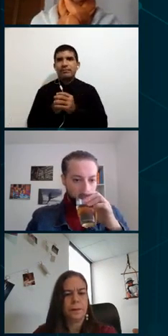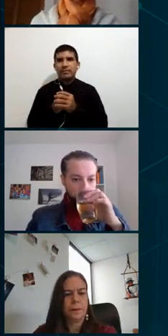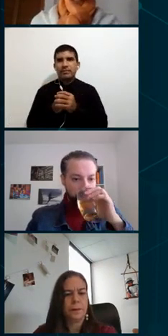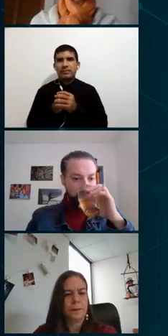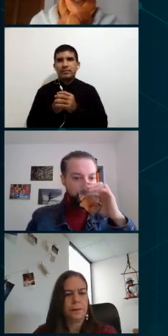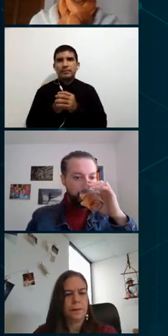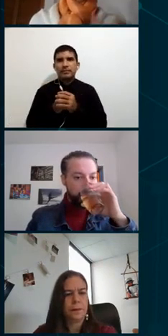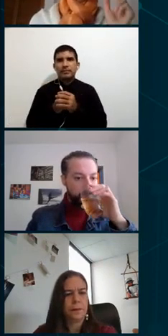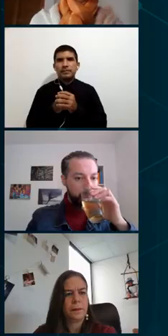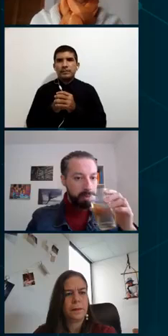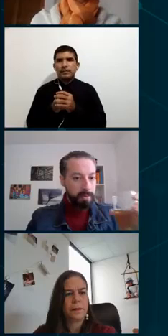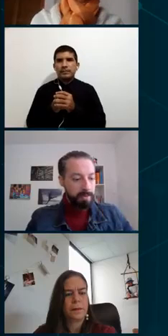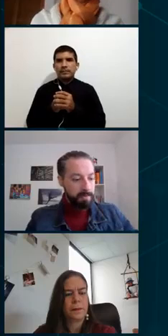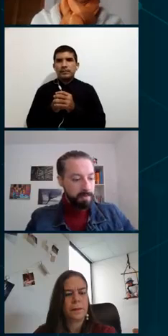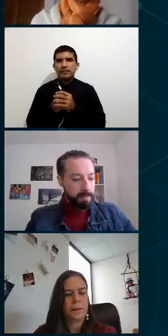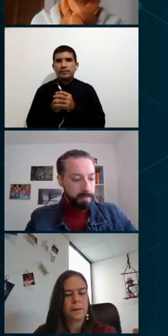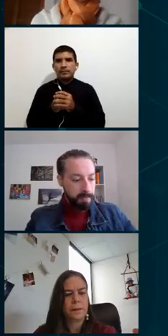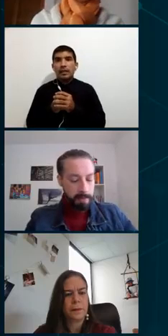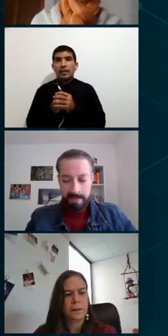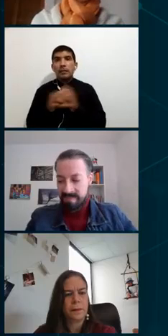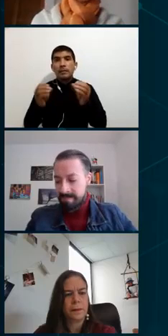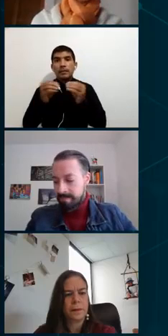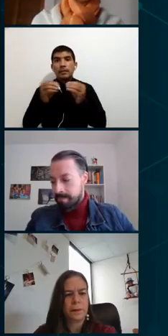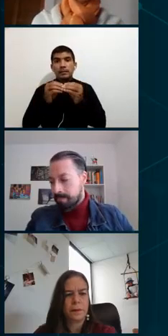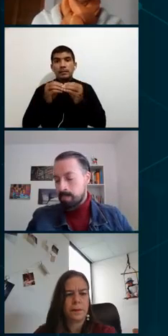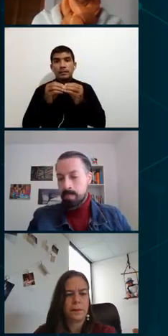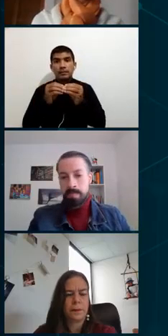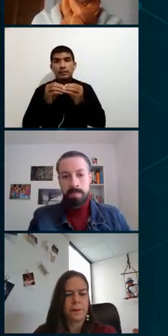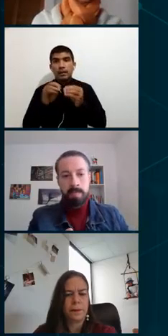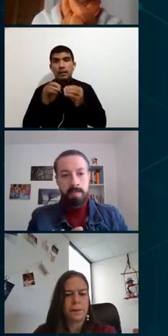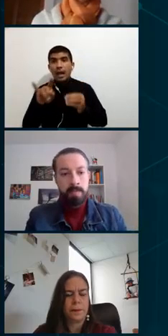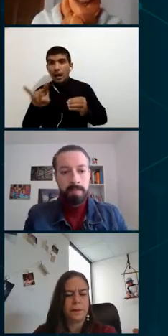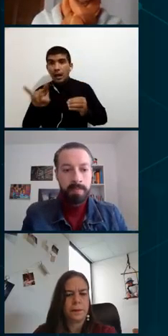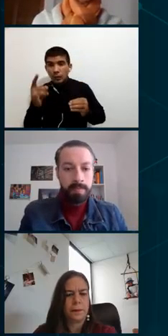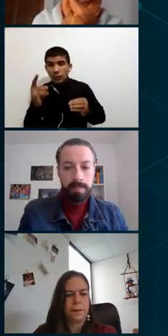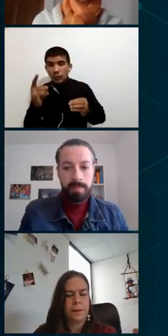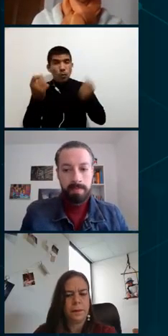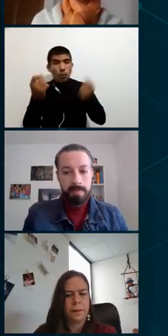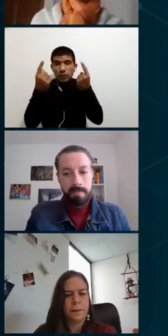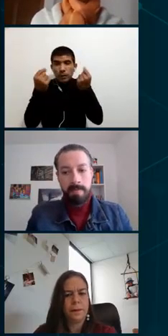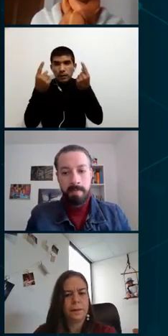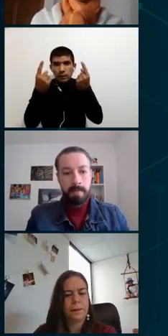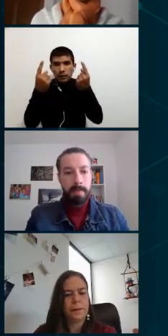chat de StreamYard o a través del chat de WhatsApp también.